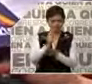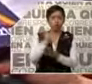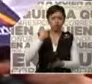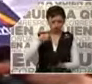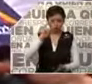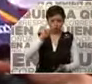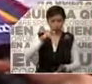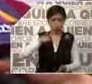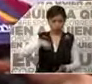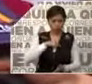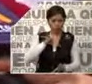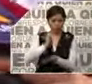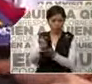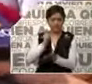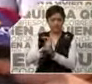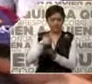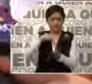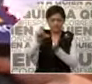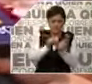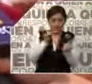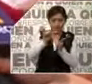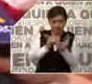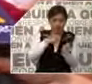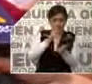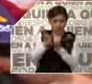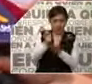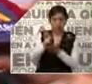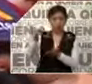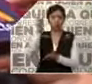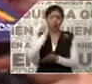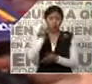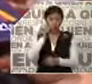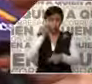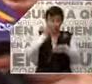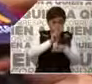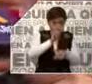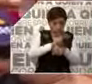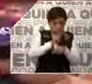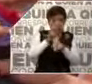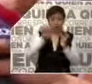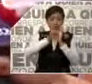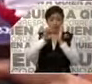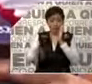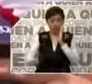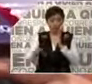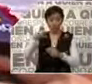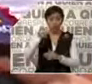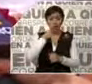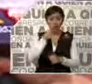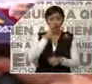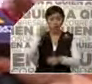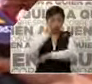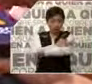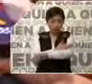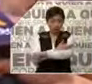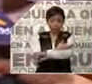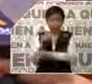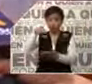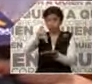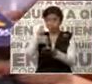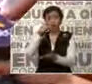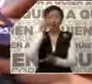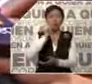pagando su dinero mensual, digo, ¿por qué la corrieron? Es la que cuida a nuestros hijos. Ella se, que si los niños se quedaron hasta tarde, porque los papás no vienen, ella ahí